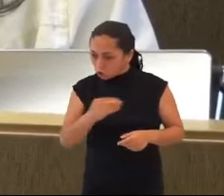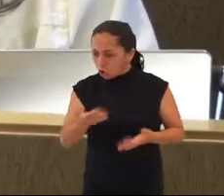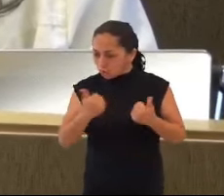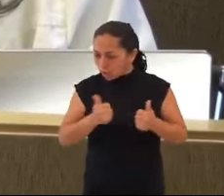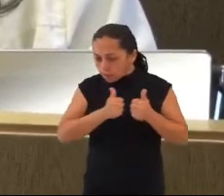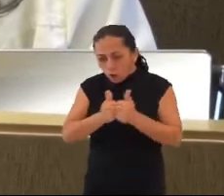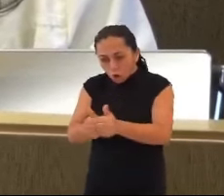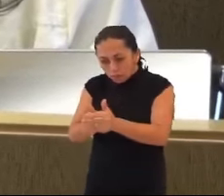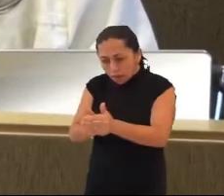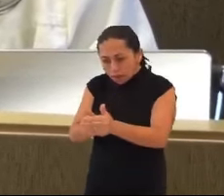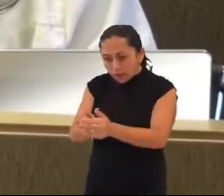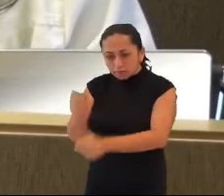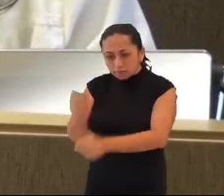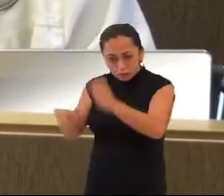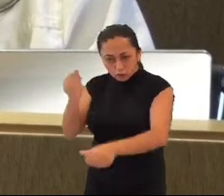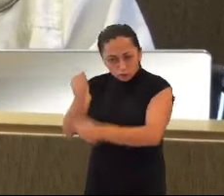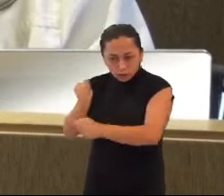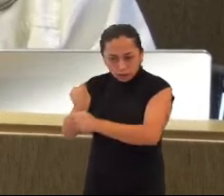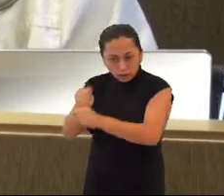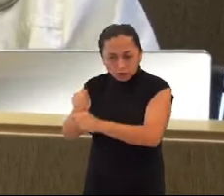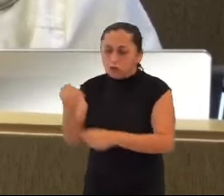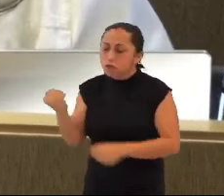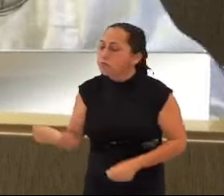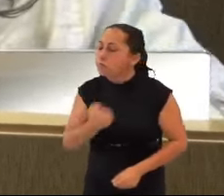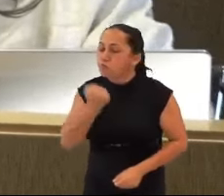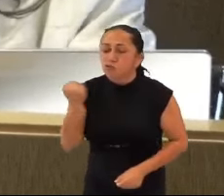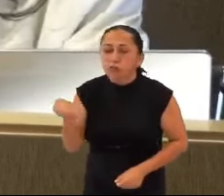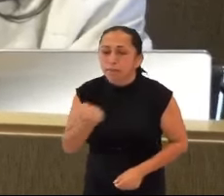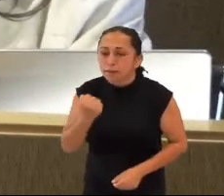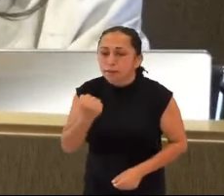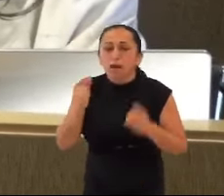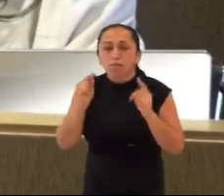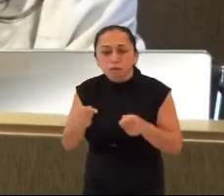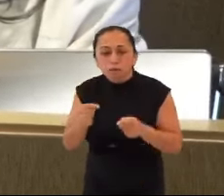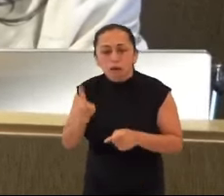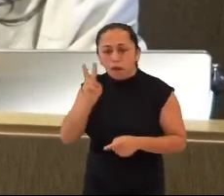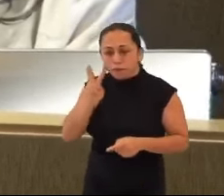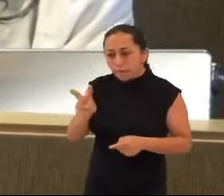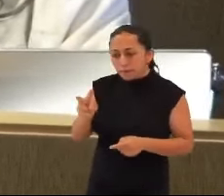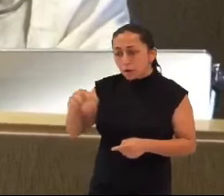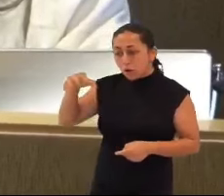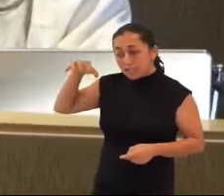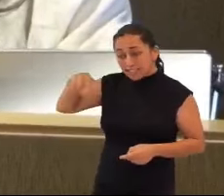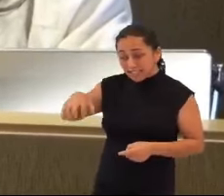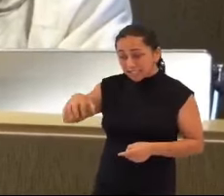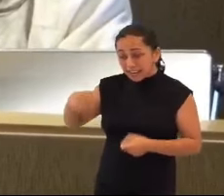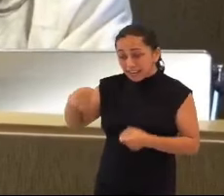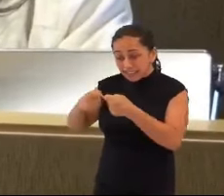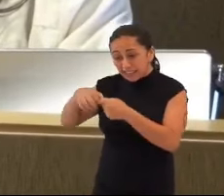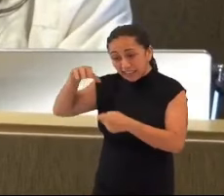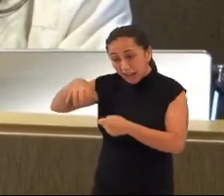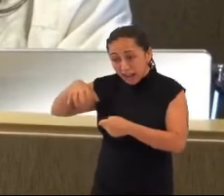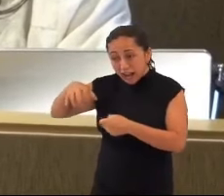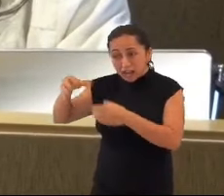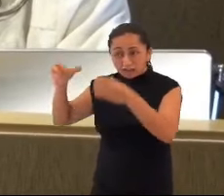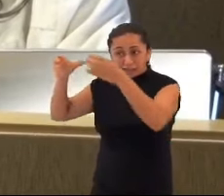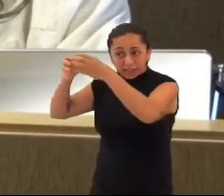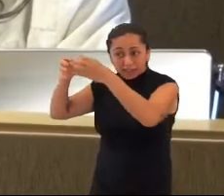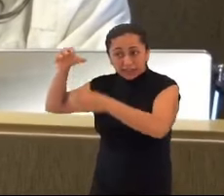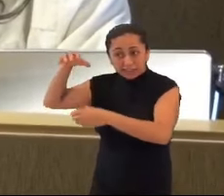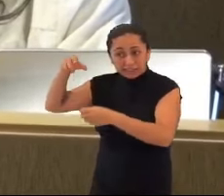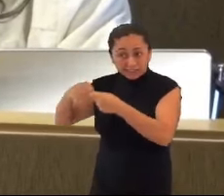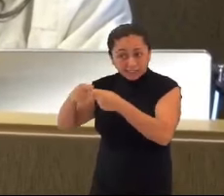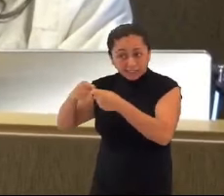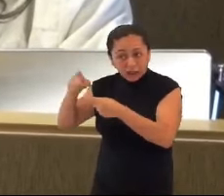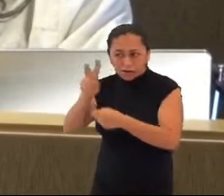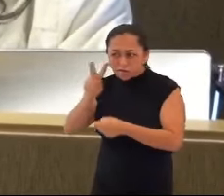es fundamental, sobre todo en un marco en el que vemos acciones de las centrales sindicales que han dejado bastante